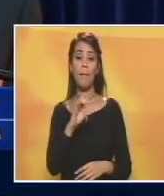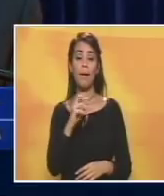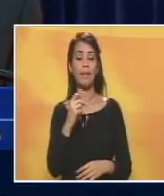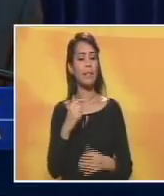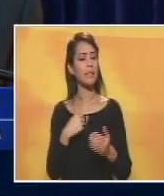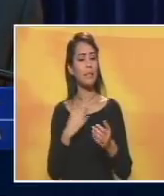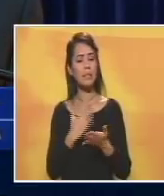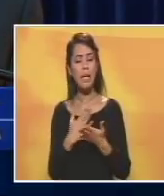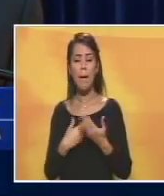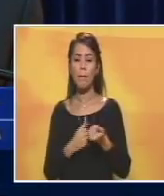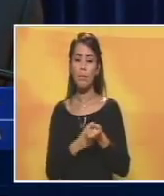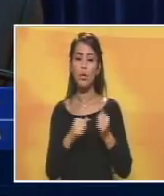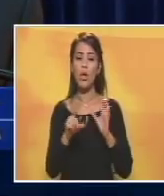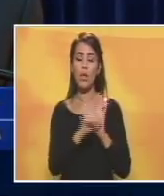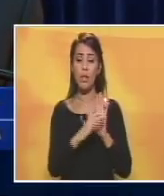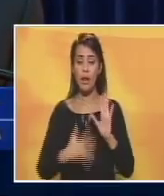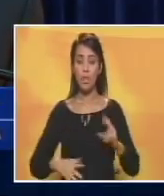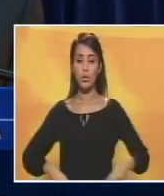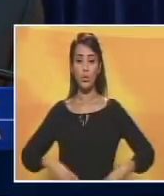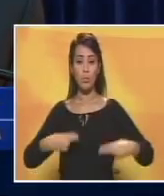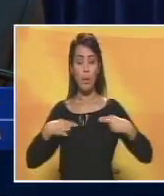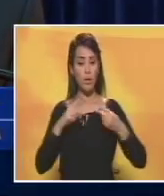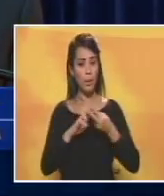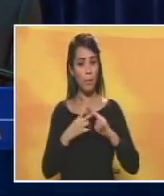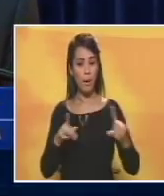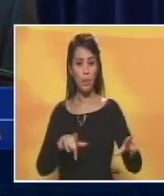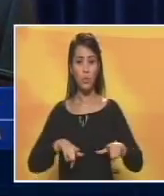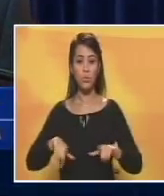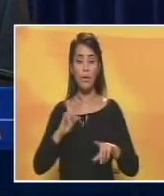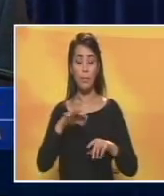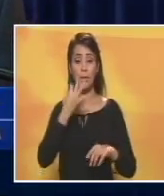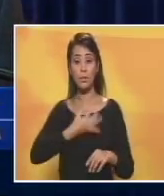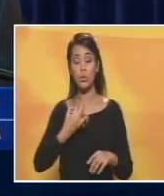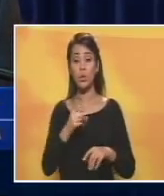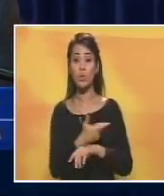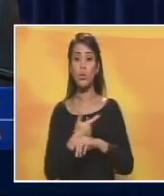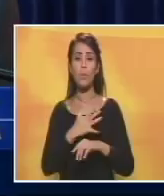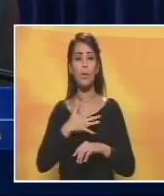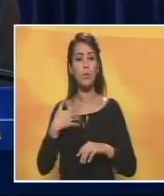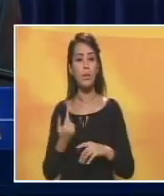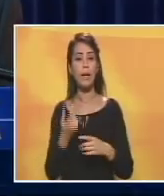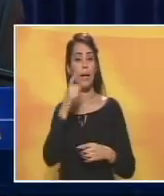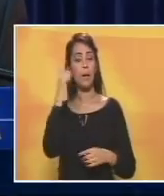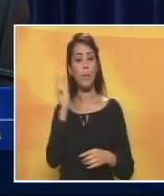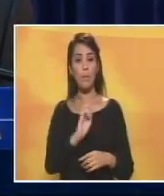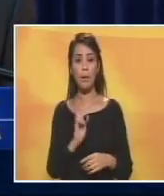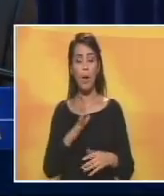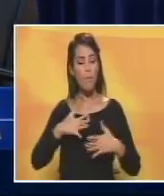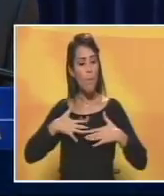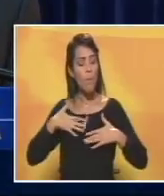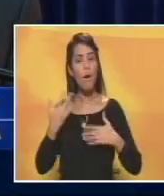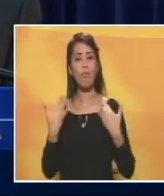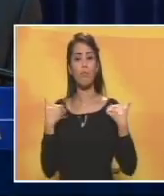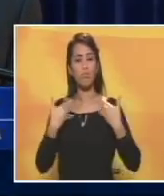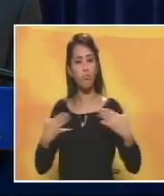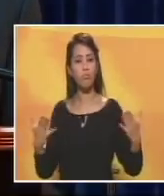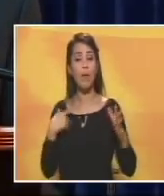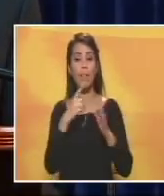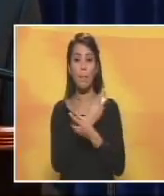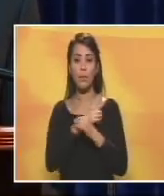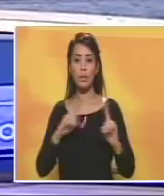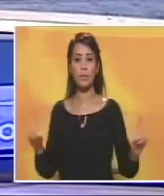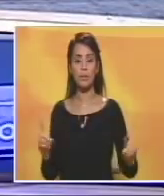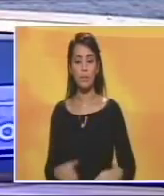ha apoyado los derechos humanos y la paz en la región, por lo que aseguró que su gobierno quiere que la población venezolana pueda disfrutar de su democracia.